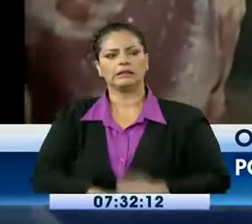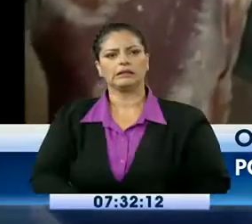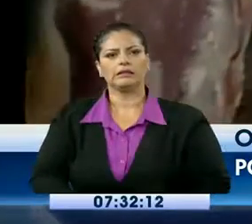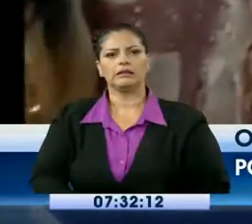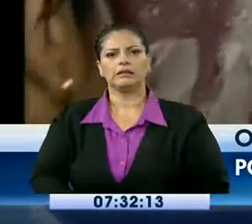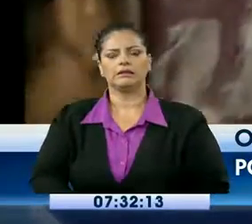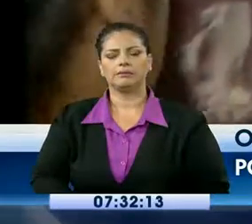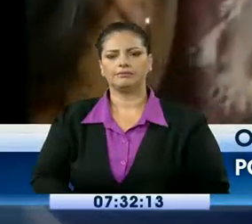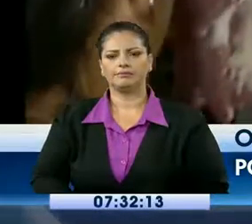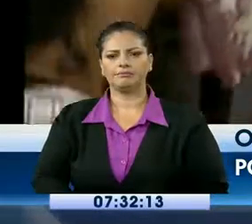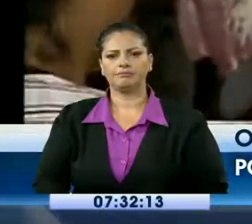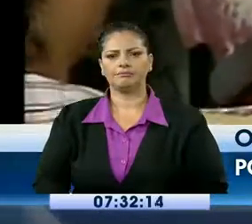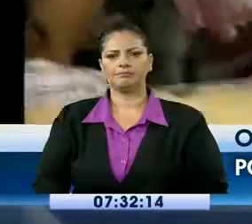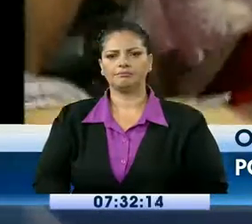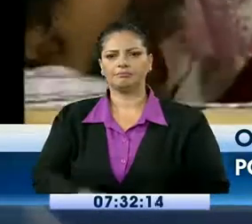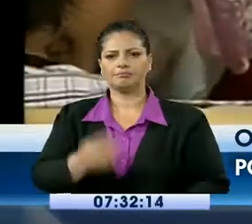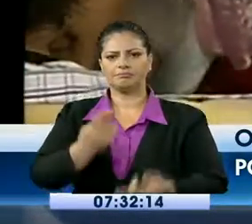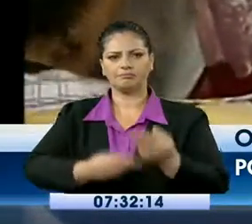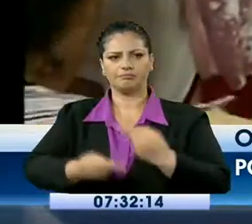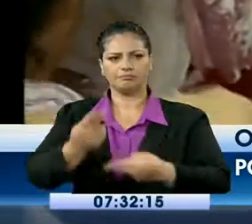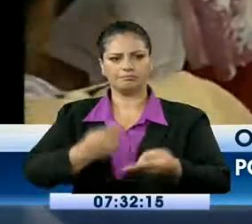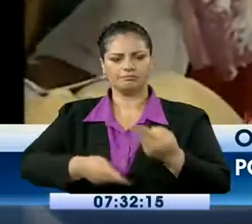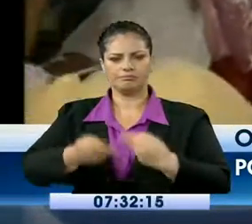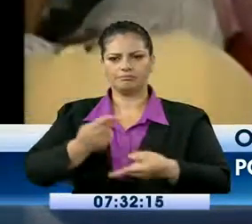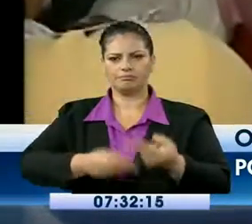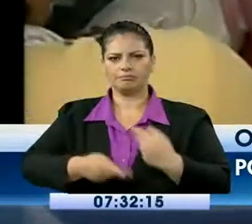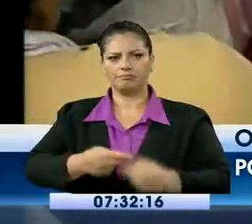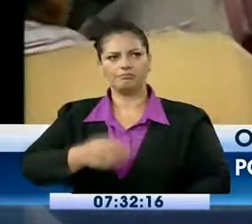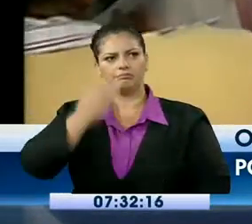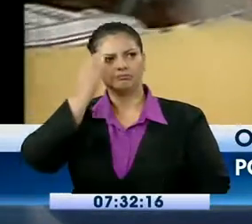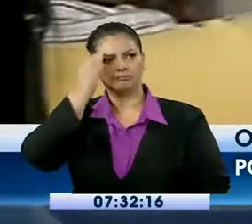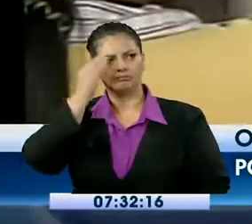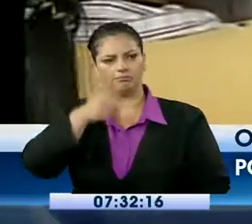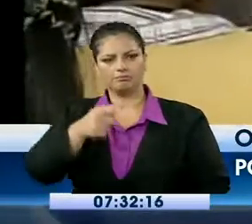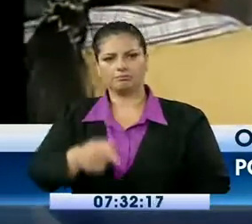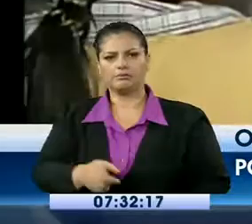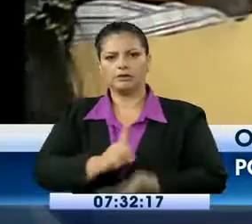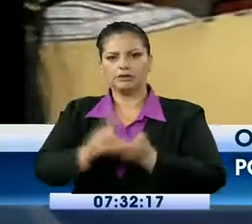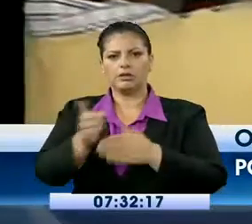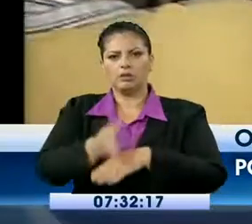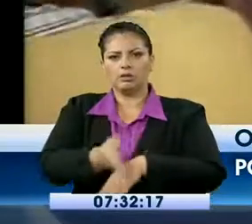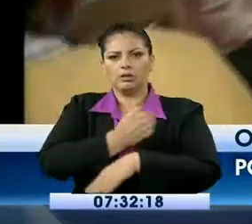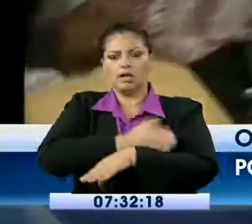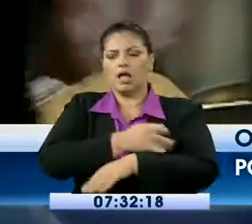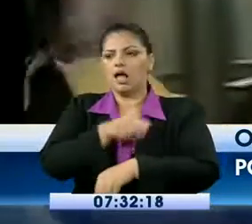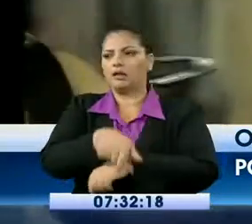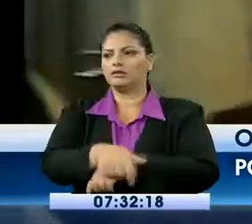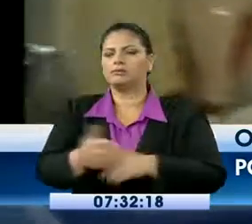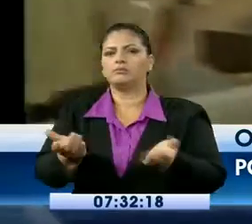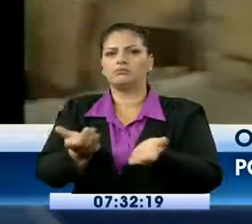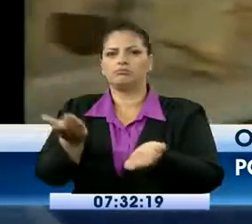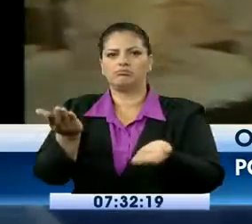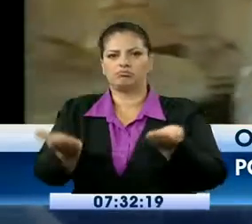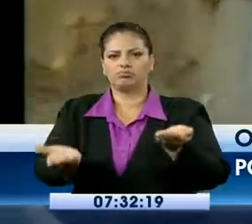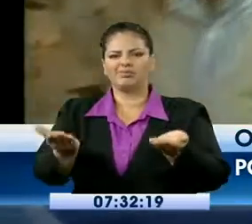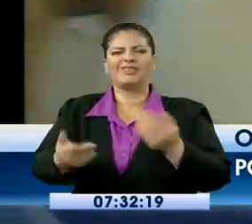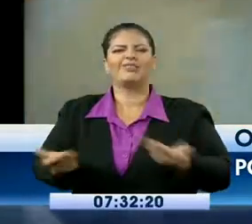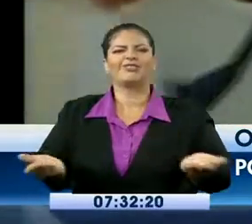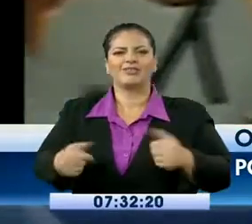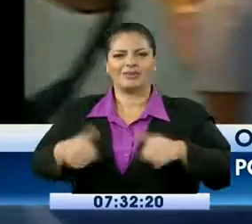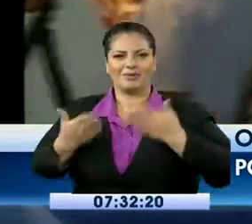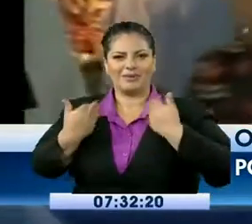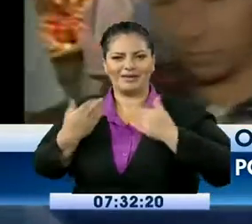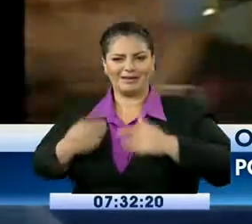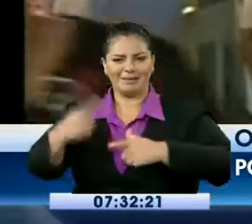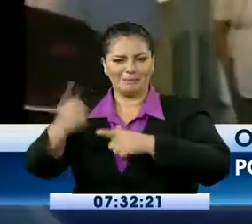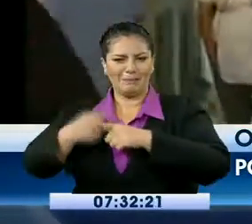estado. Específicamente están haciendo énfasis con el tema de las balanzas. La semana anterior justamente estábamos en el mercado Caraguay y decomisaron,